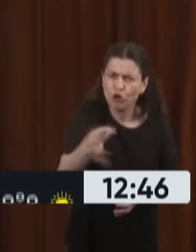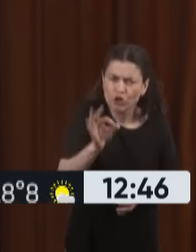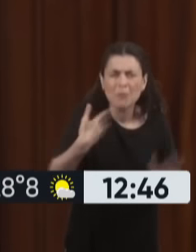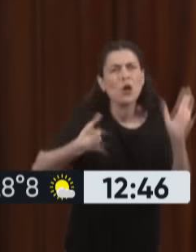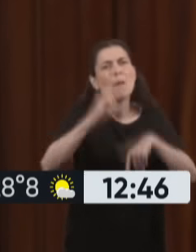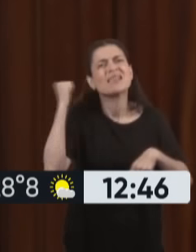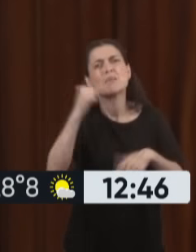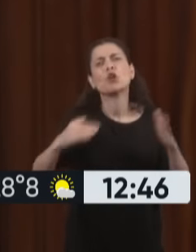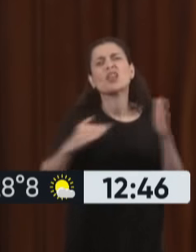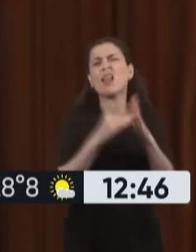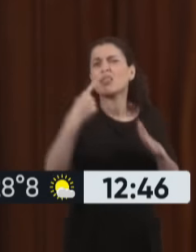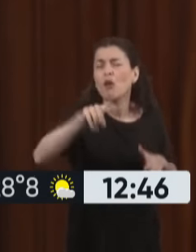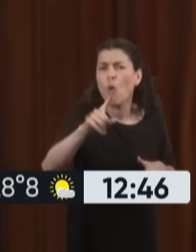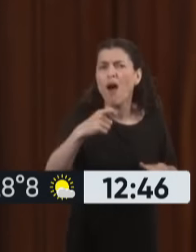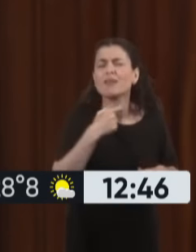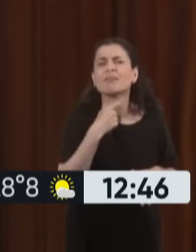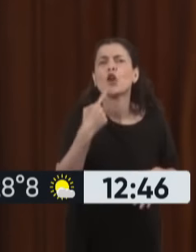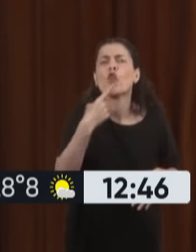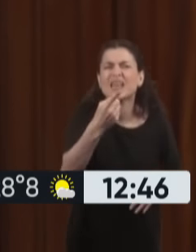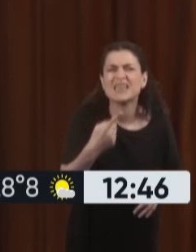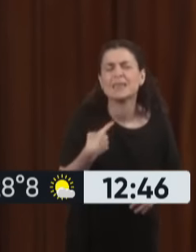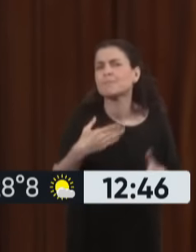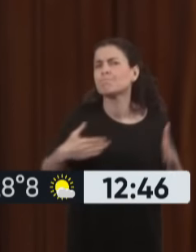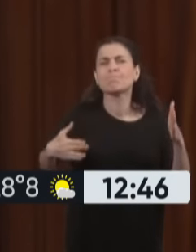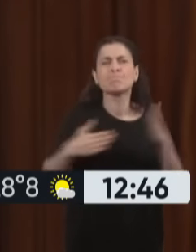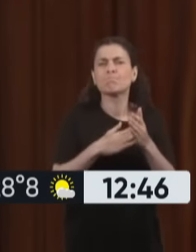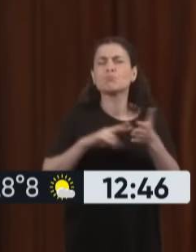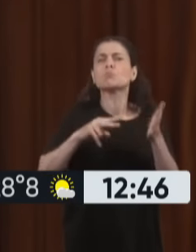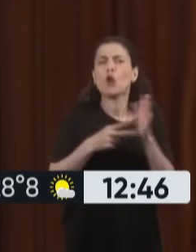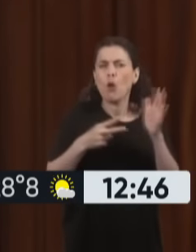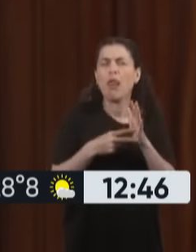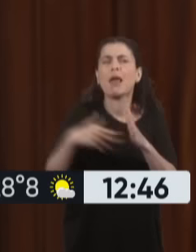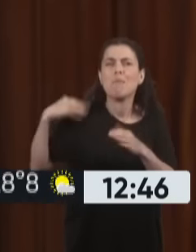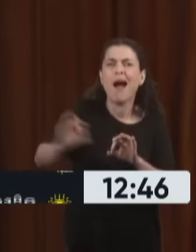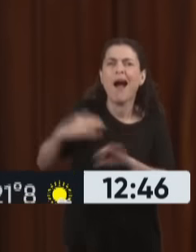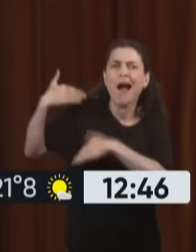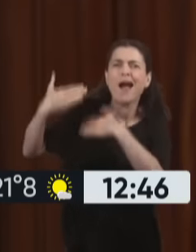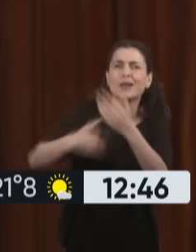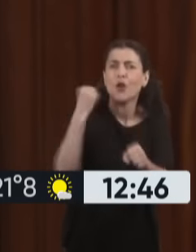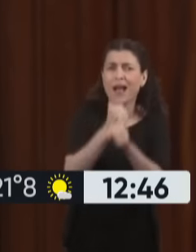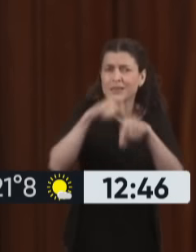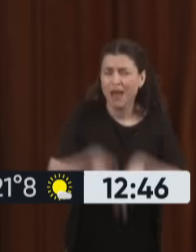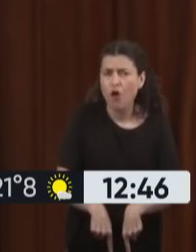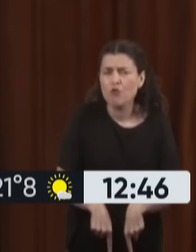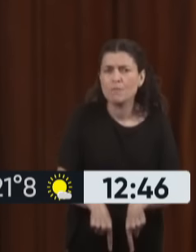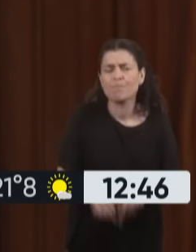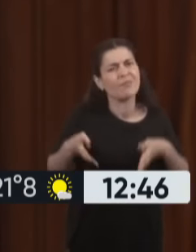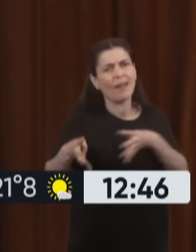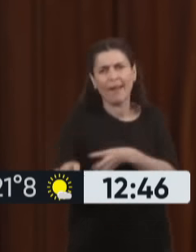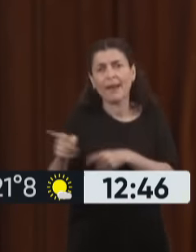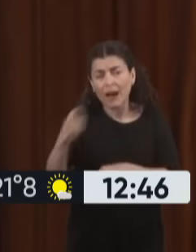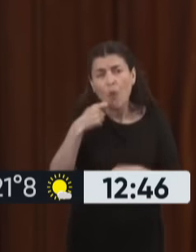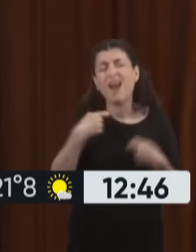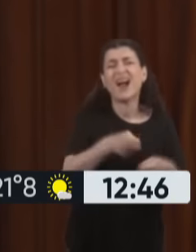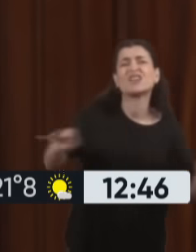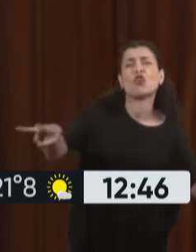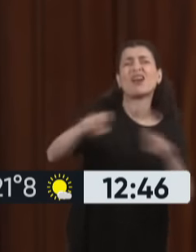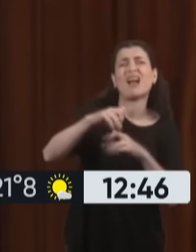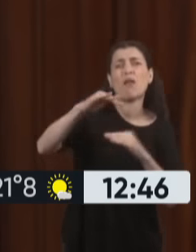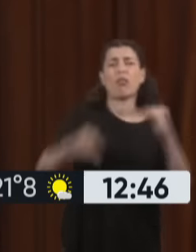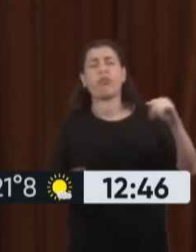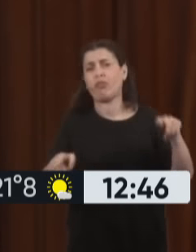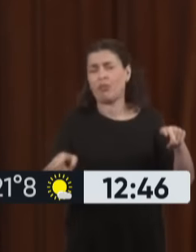de todos. La cabeza principal de este monstruo mitológico que venimos a destruir, el déficit fiscal, o sea,